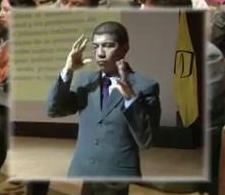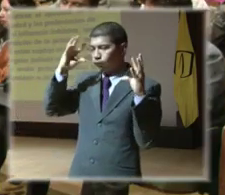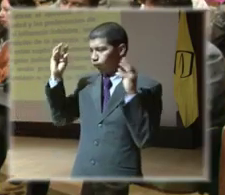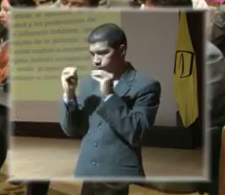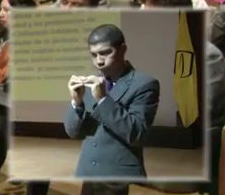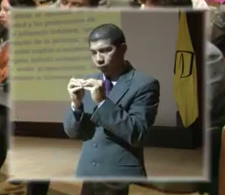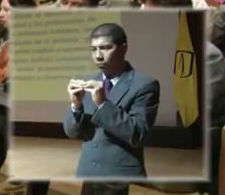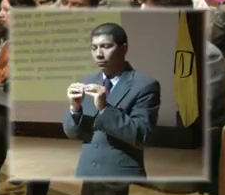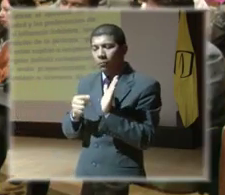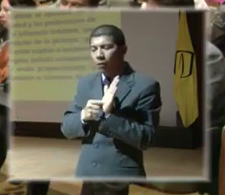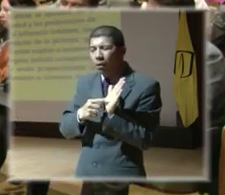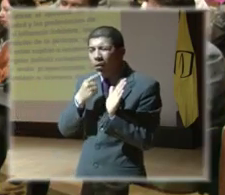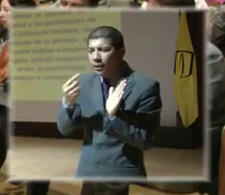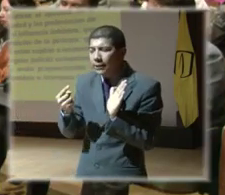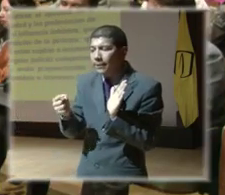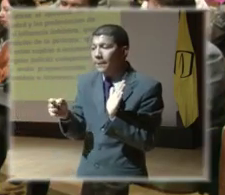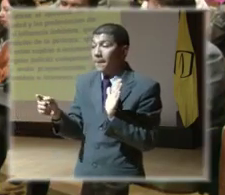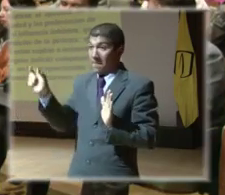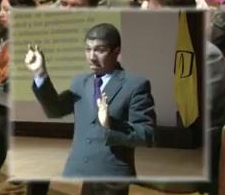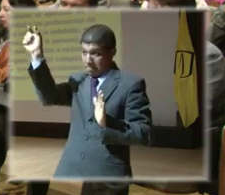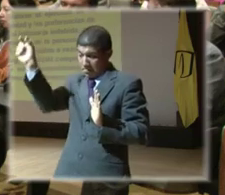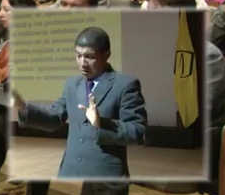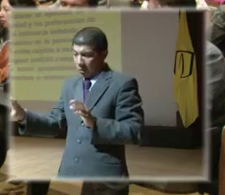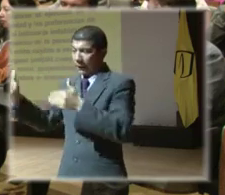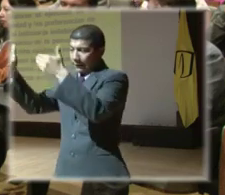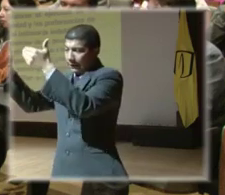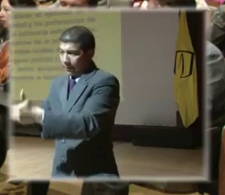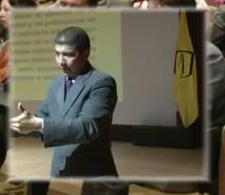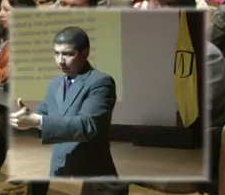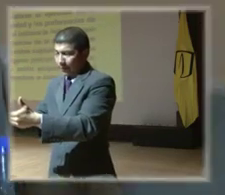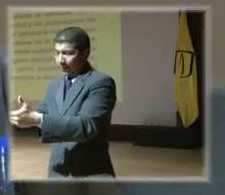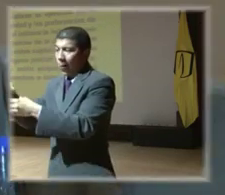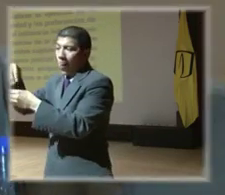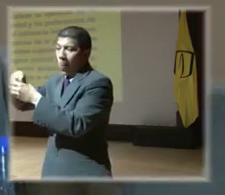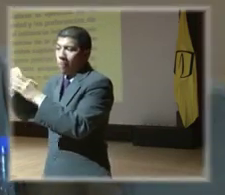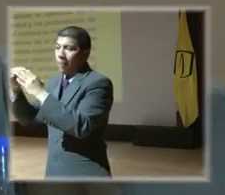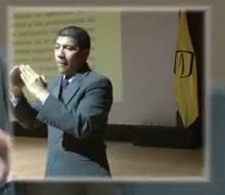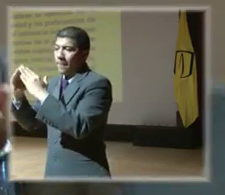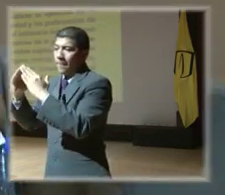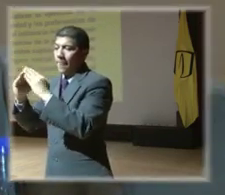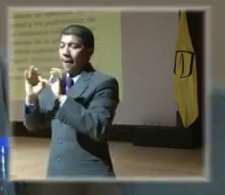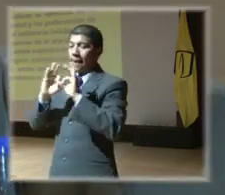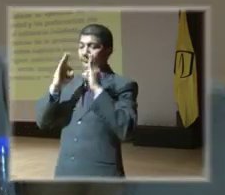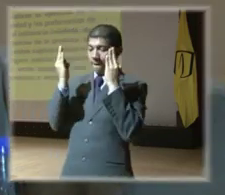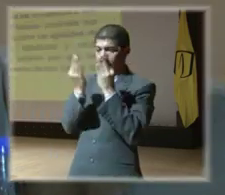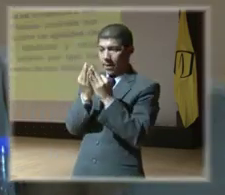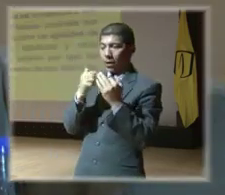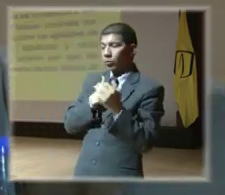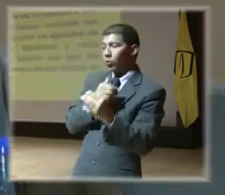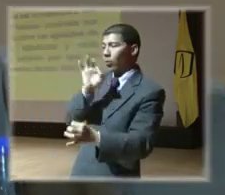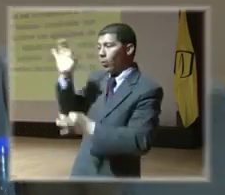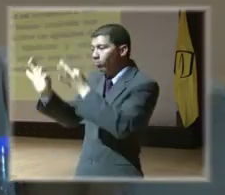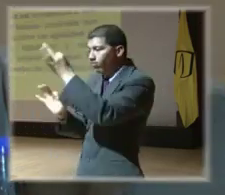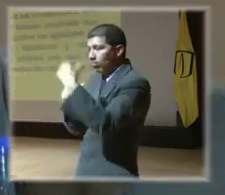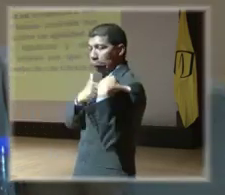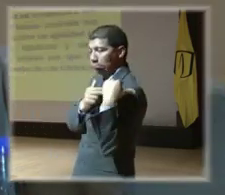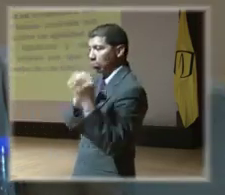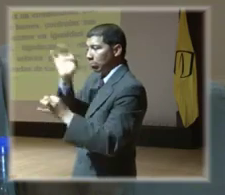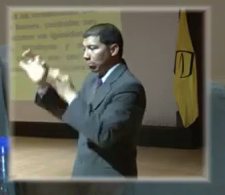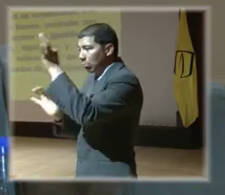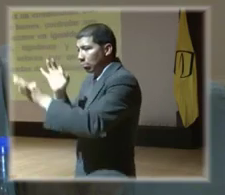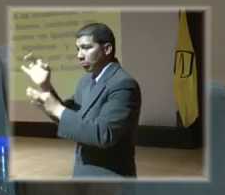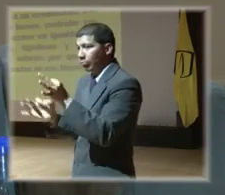que las familias de personas con discapacidad, que además son cuidadores de personas con discapacidad, tienen derecho a